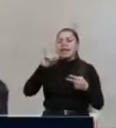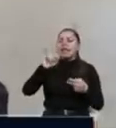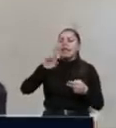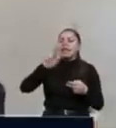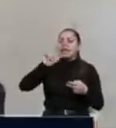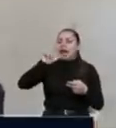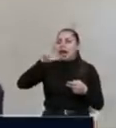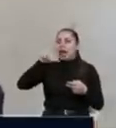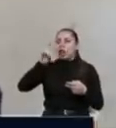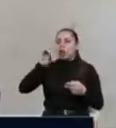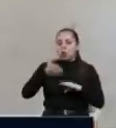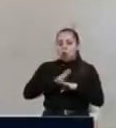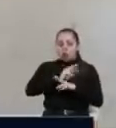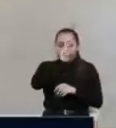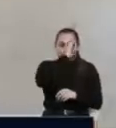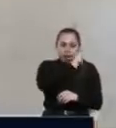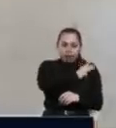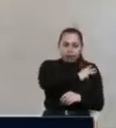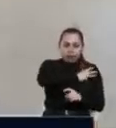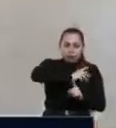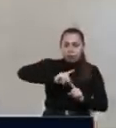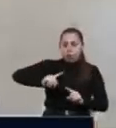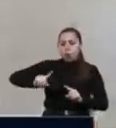acción ejército-policía